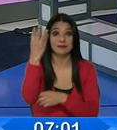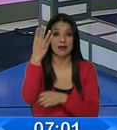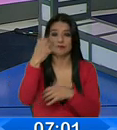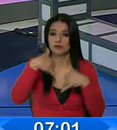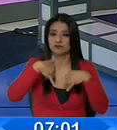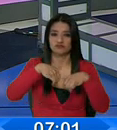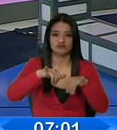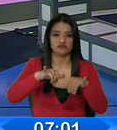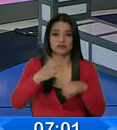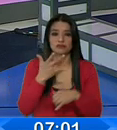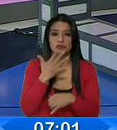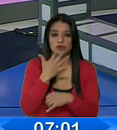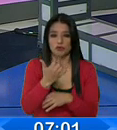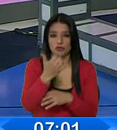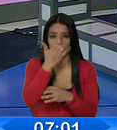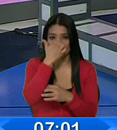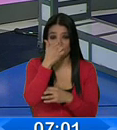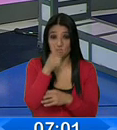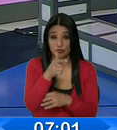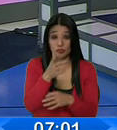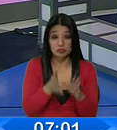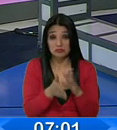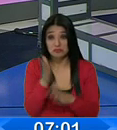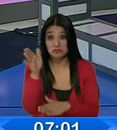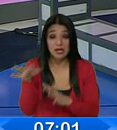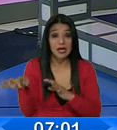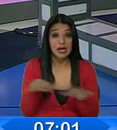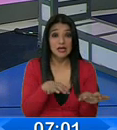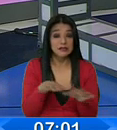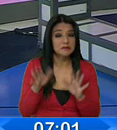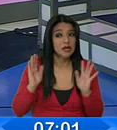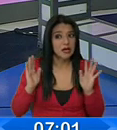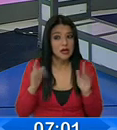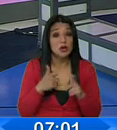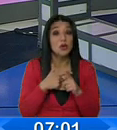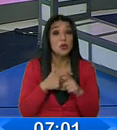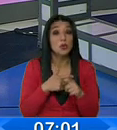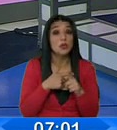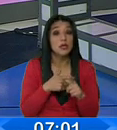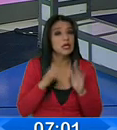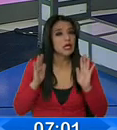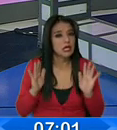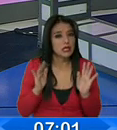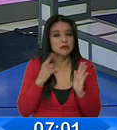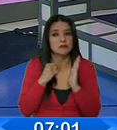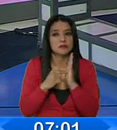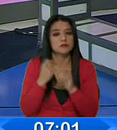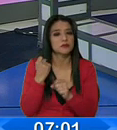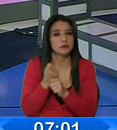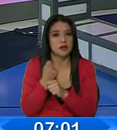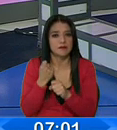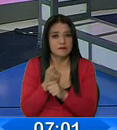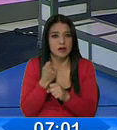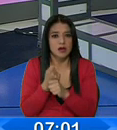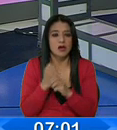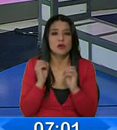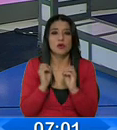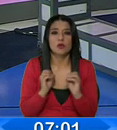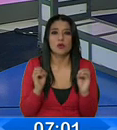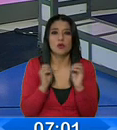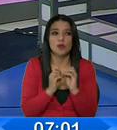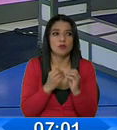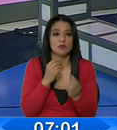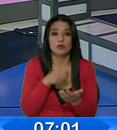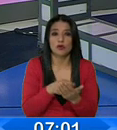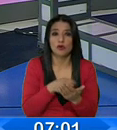la necesidad de salir tiene que ser estrictamente necesaria en el caso de los trabajos, en el caso de, pues, el